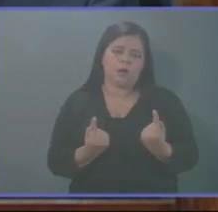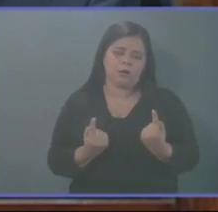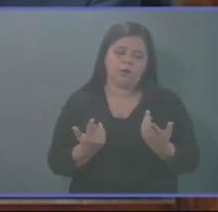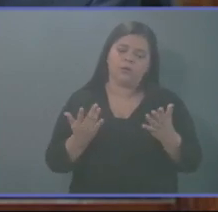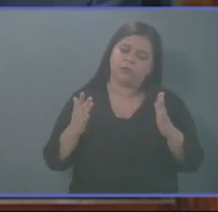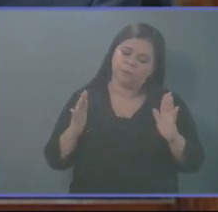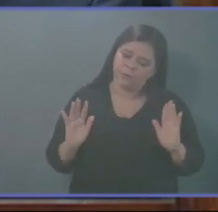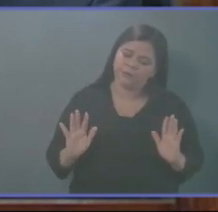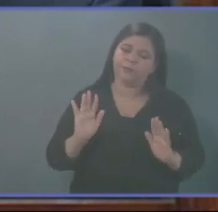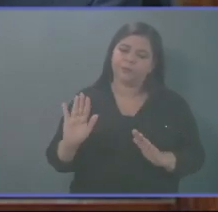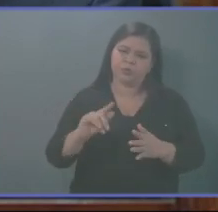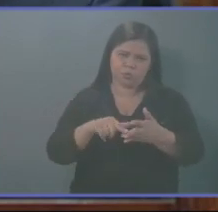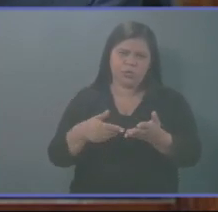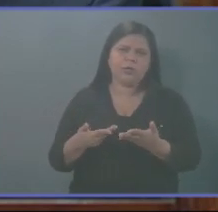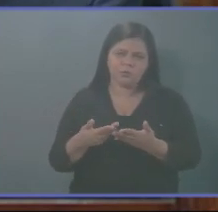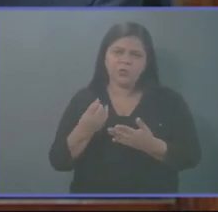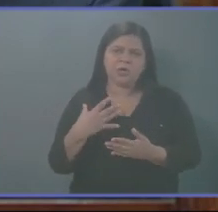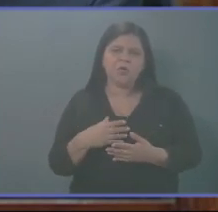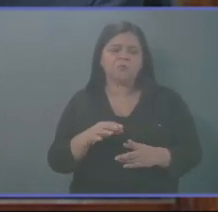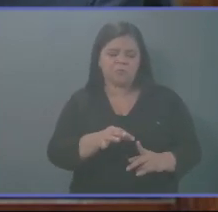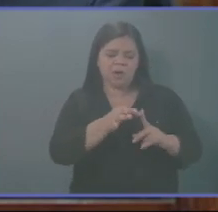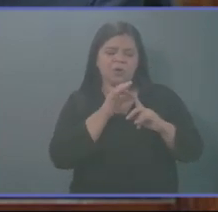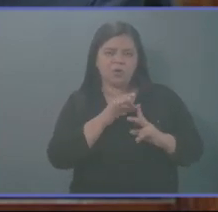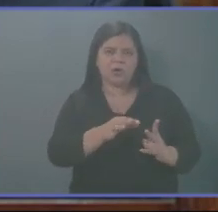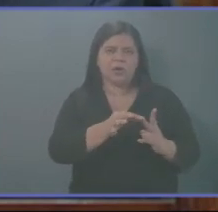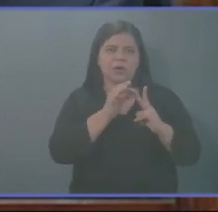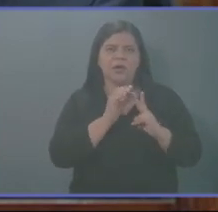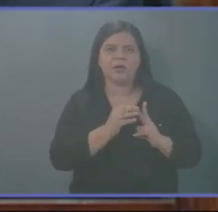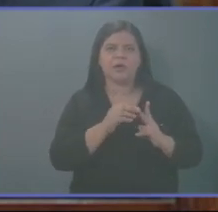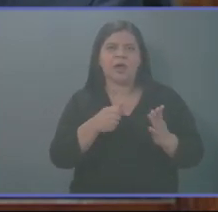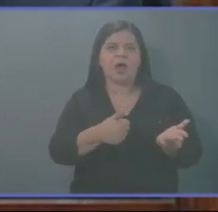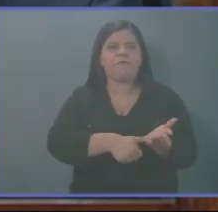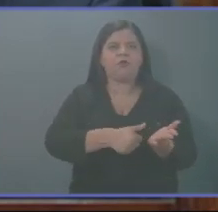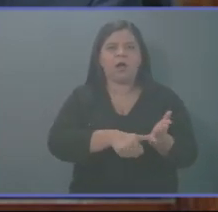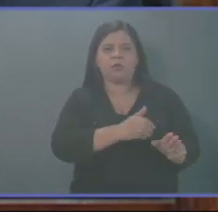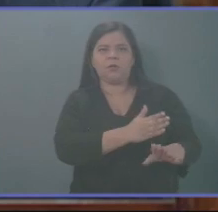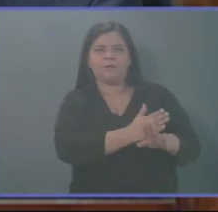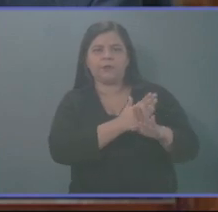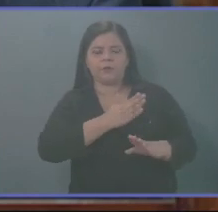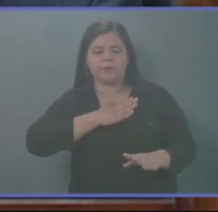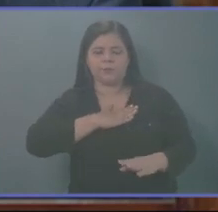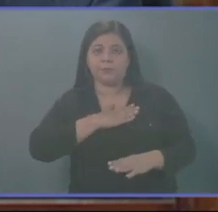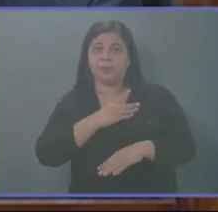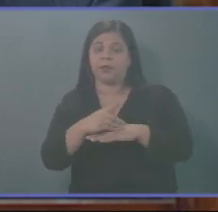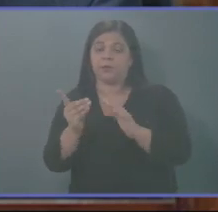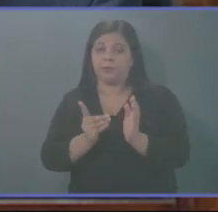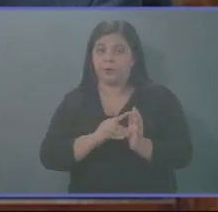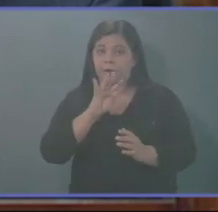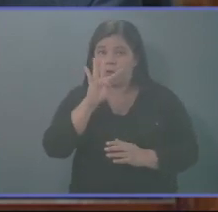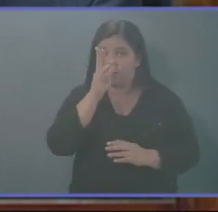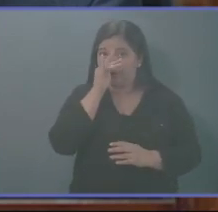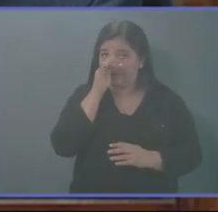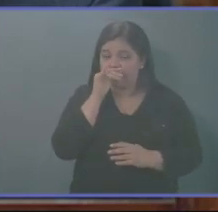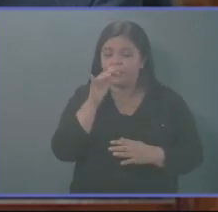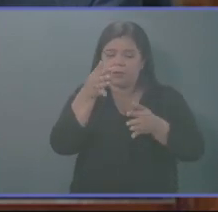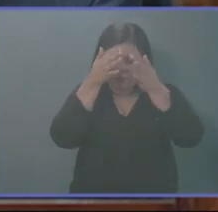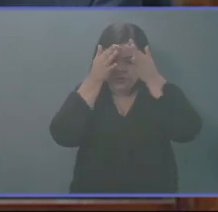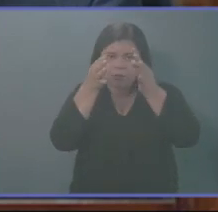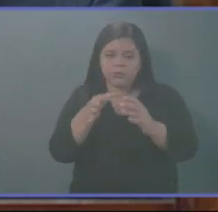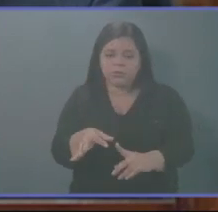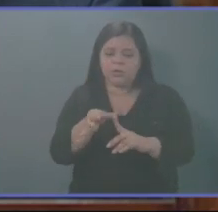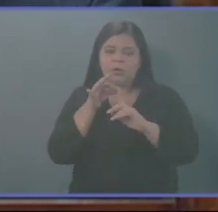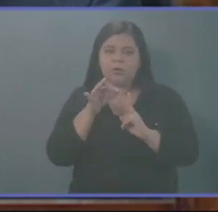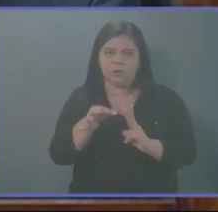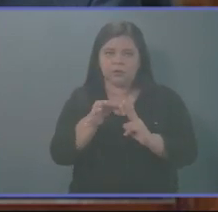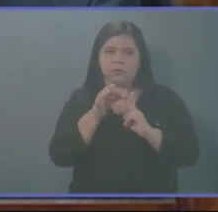Haciendo uso de su derecho de nombrar defensor especial, el 4 de marzo del 2020, el diputado Norman Noel Quijano González designa como sus